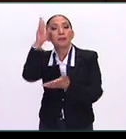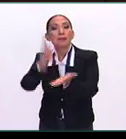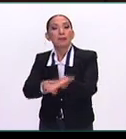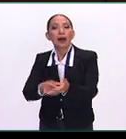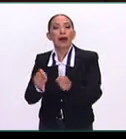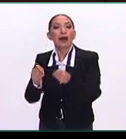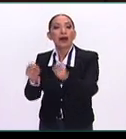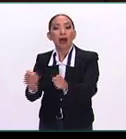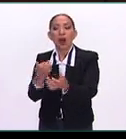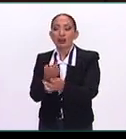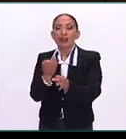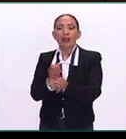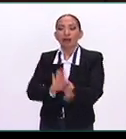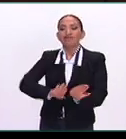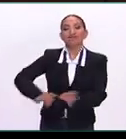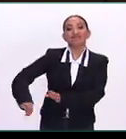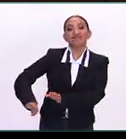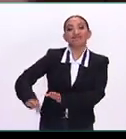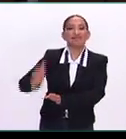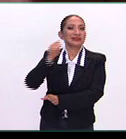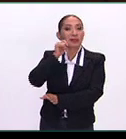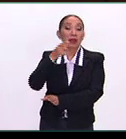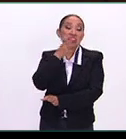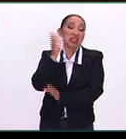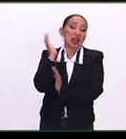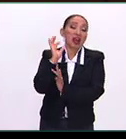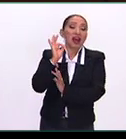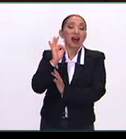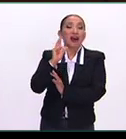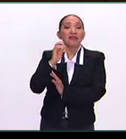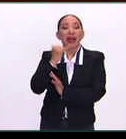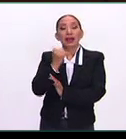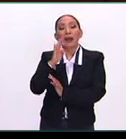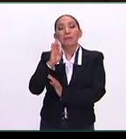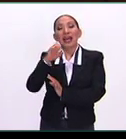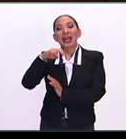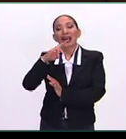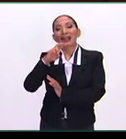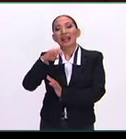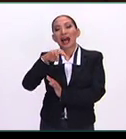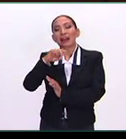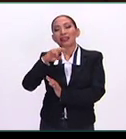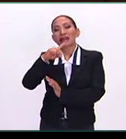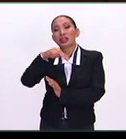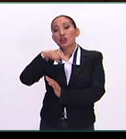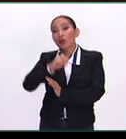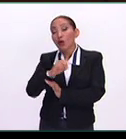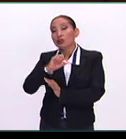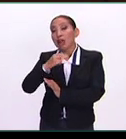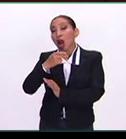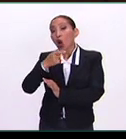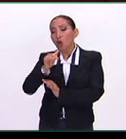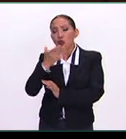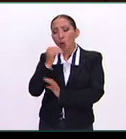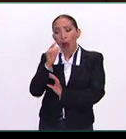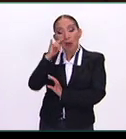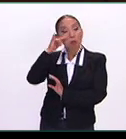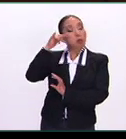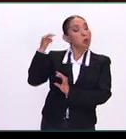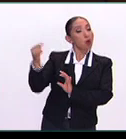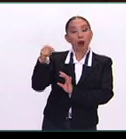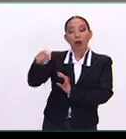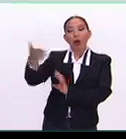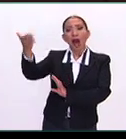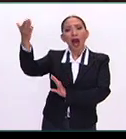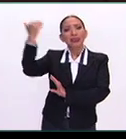reconocimientos. Ahora están arrinconados, como dijo Fray Bernardino de Sahagún, no les queda apariencia de